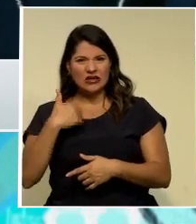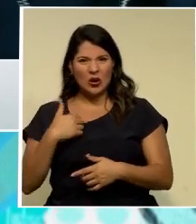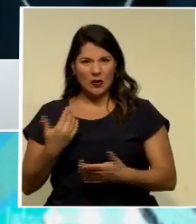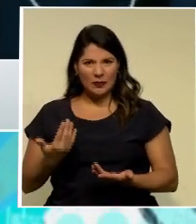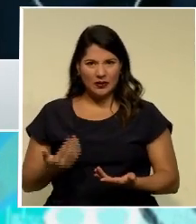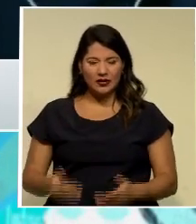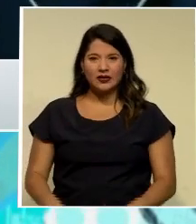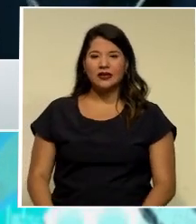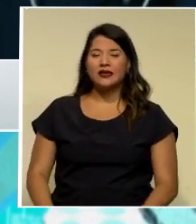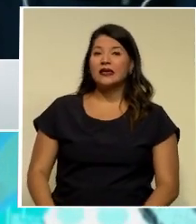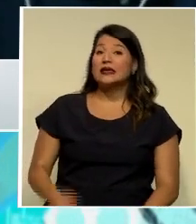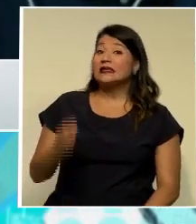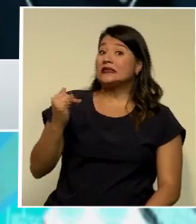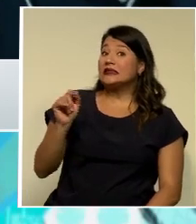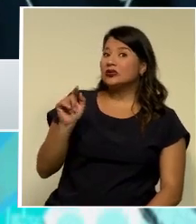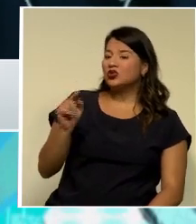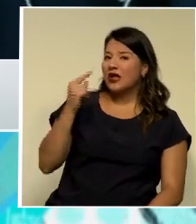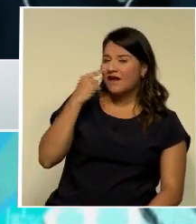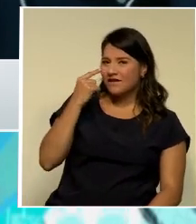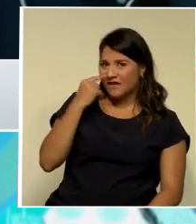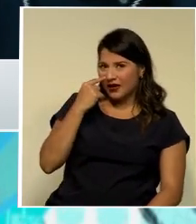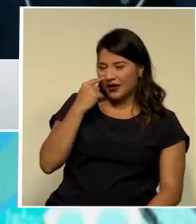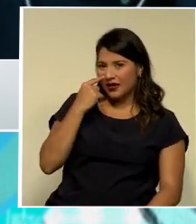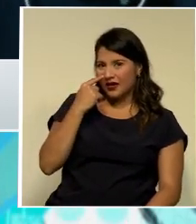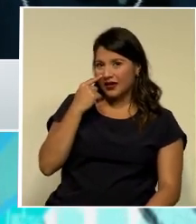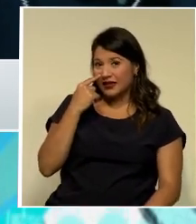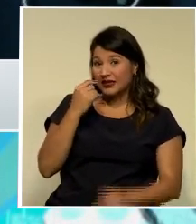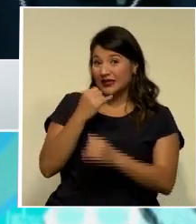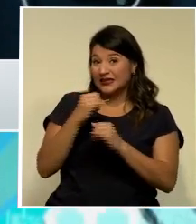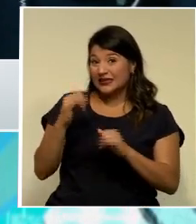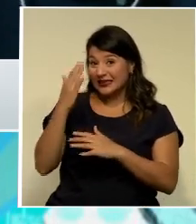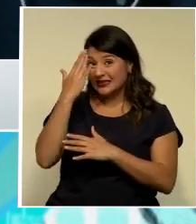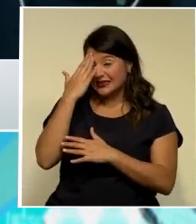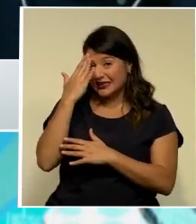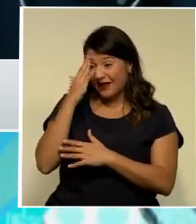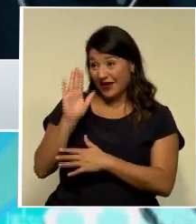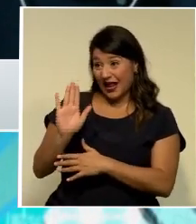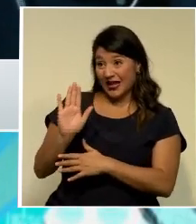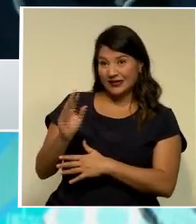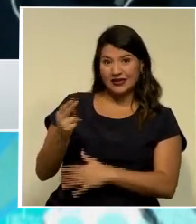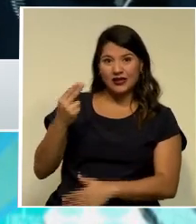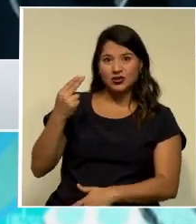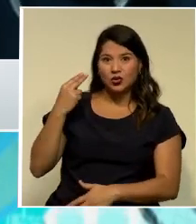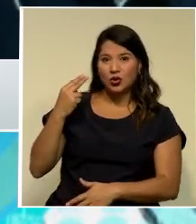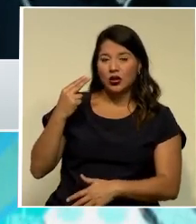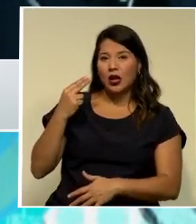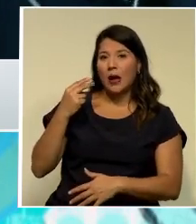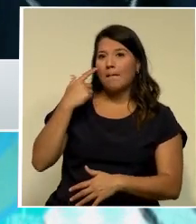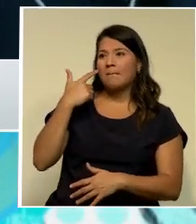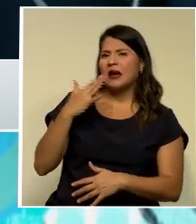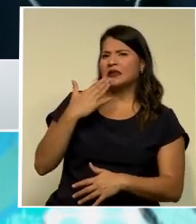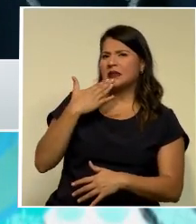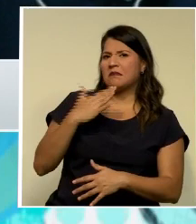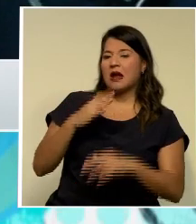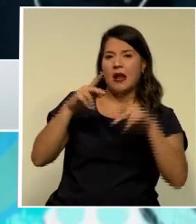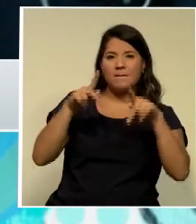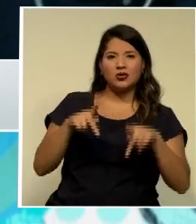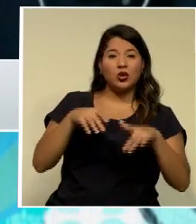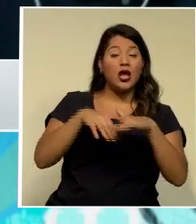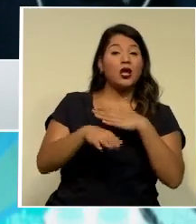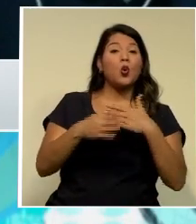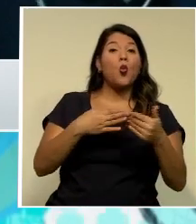Mira, si vos lo ves fríamente, sin saber la historia, puede ser un mercenario, ¿verdad? En cualquier parte del